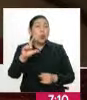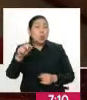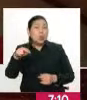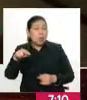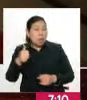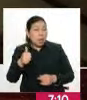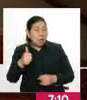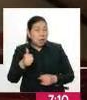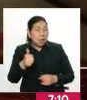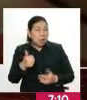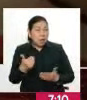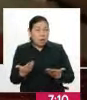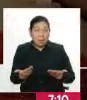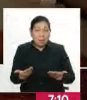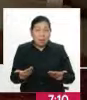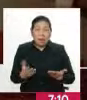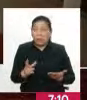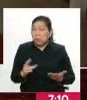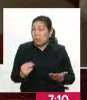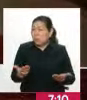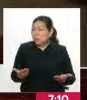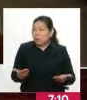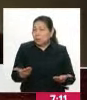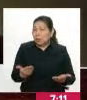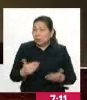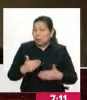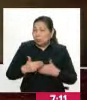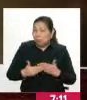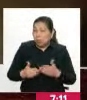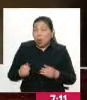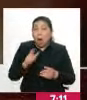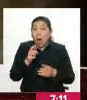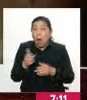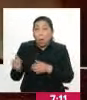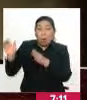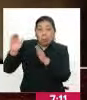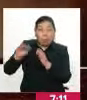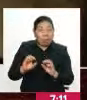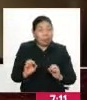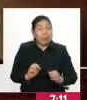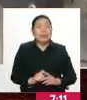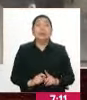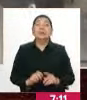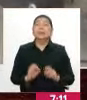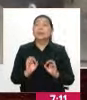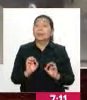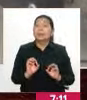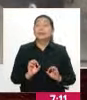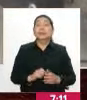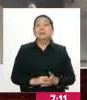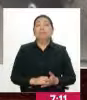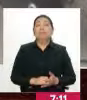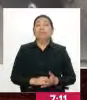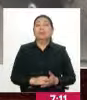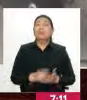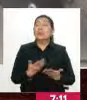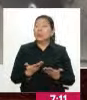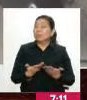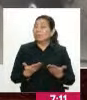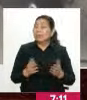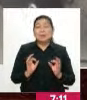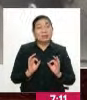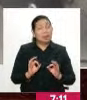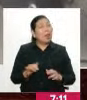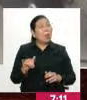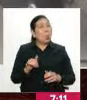profundidad 25 kilómetros, y no ha generado tsunami. Bueno, en principio es un evento